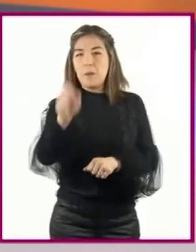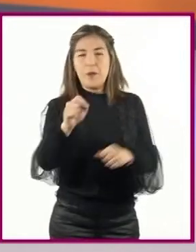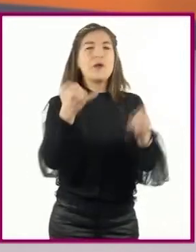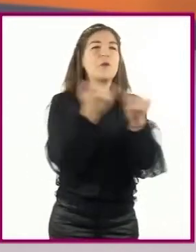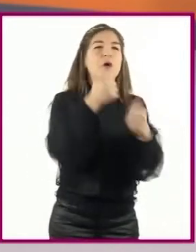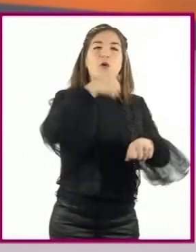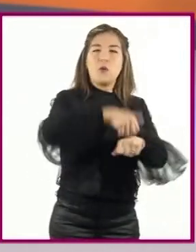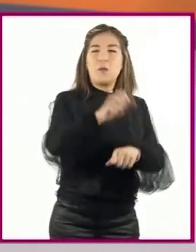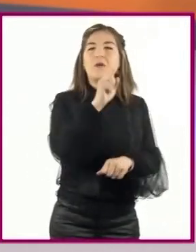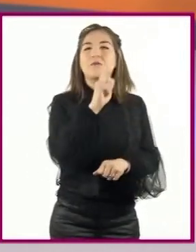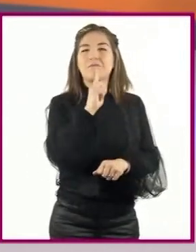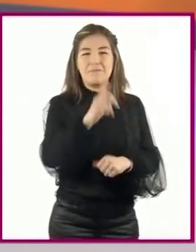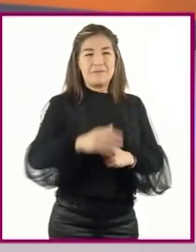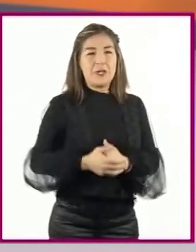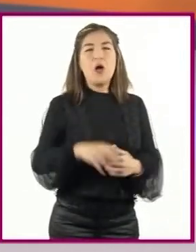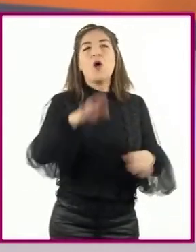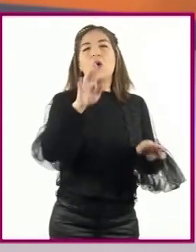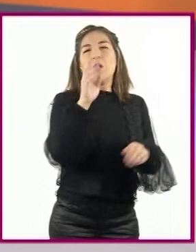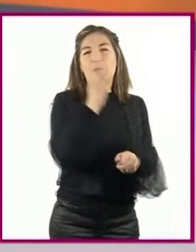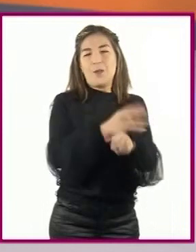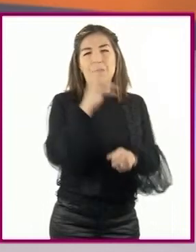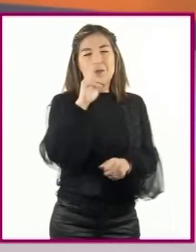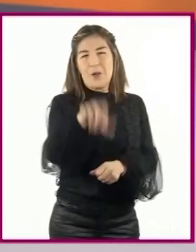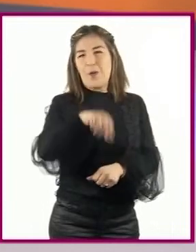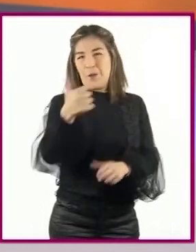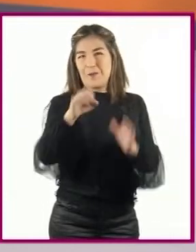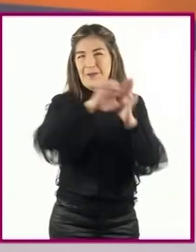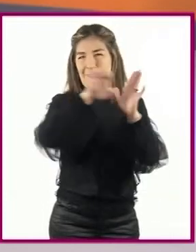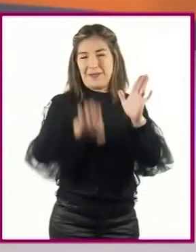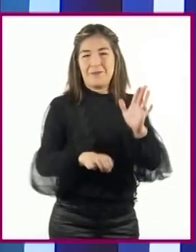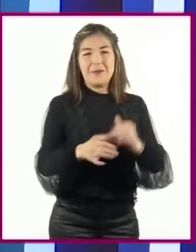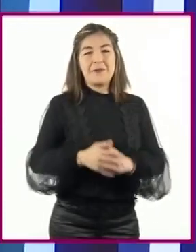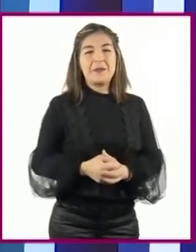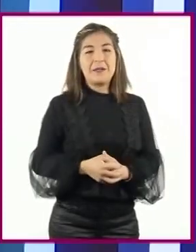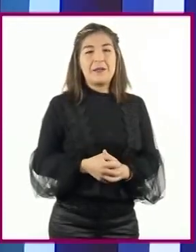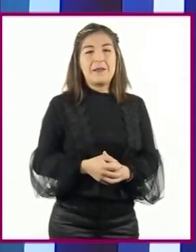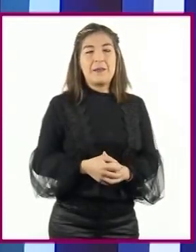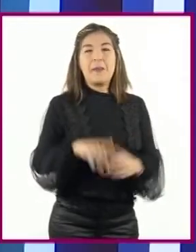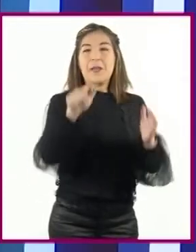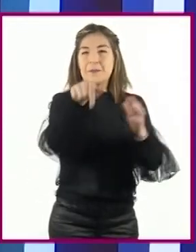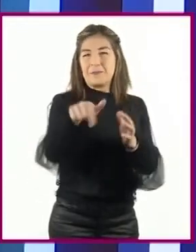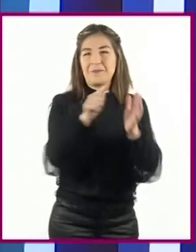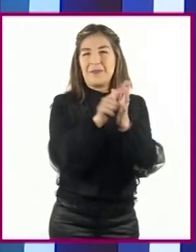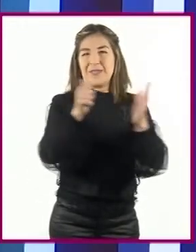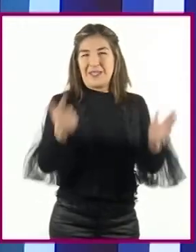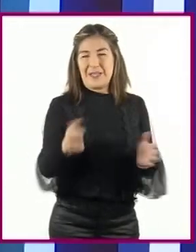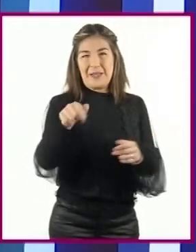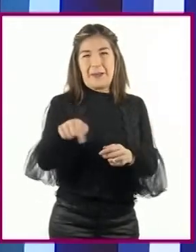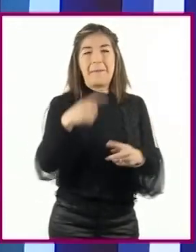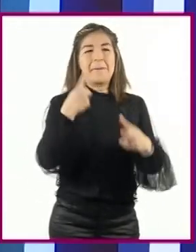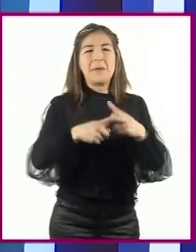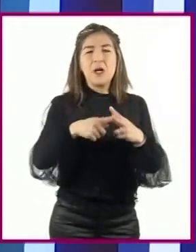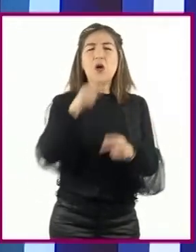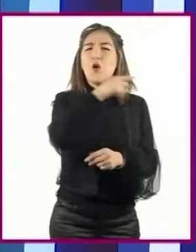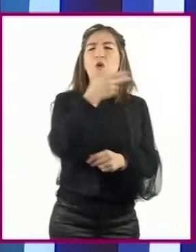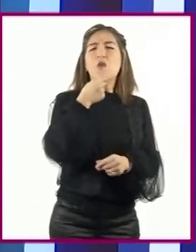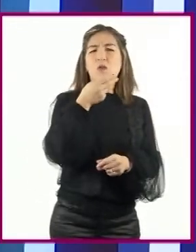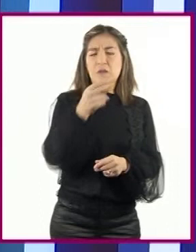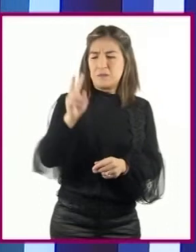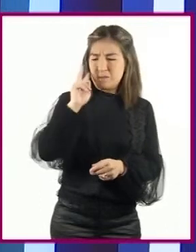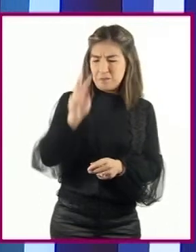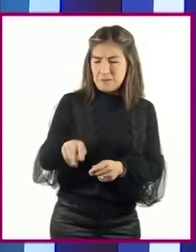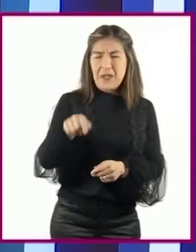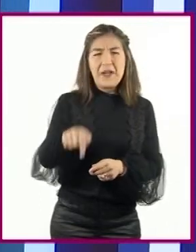enteros. Vayamos a la siguiente situación problema. En el libro de matemáticas, Joshua se encontró con la siguiente